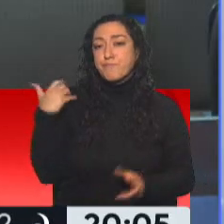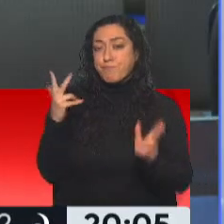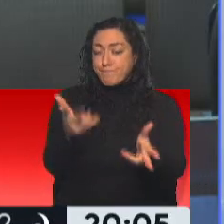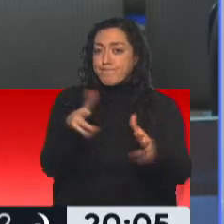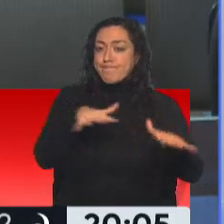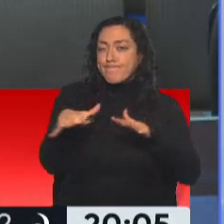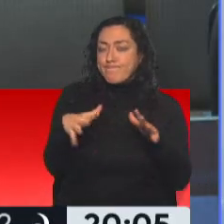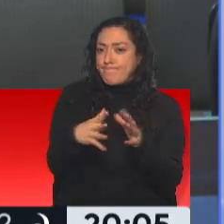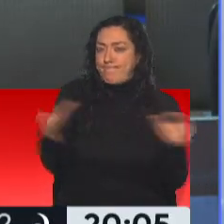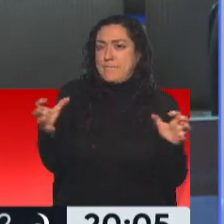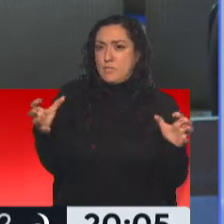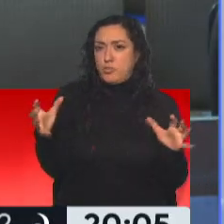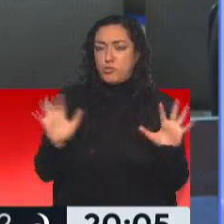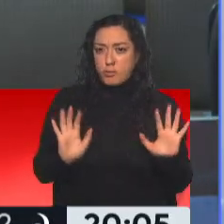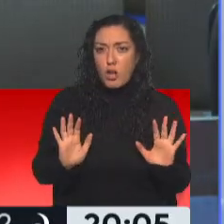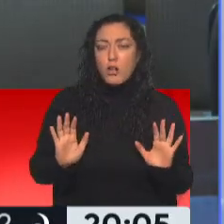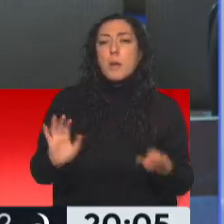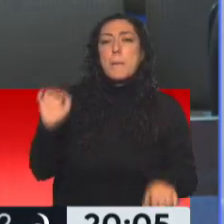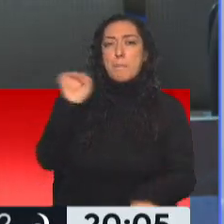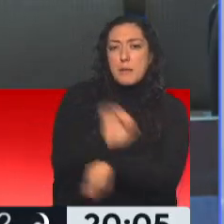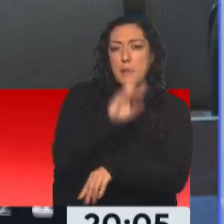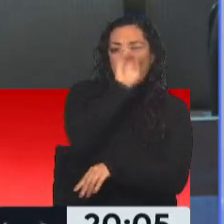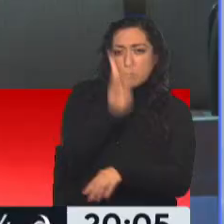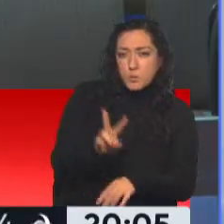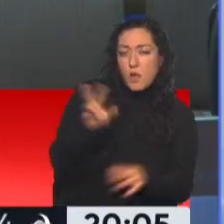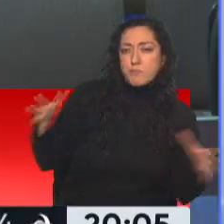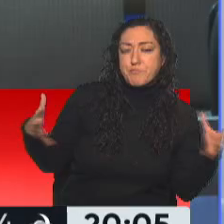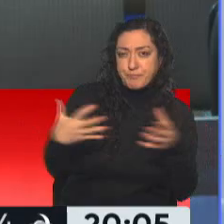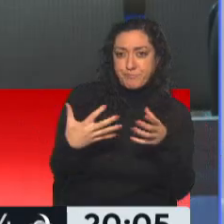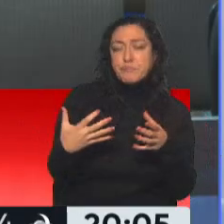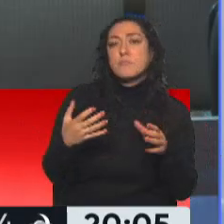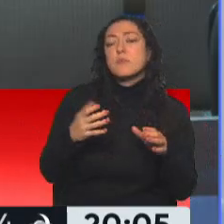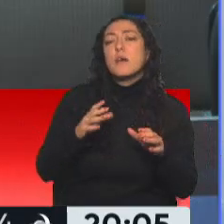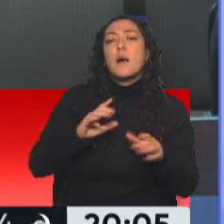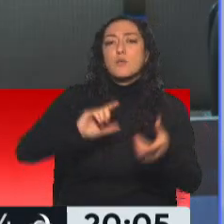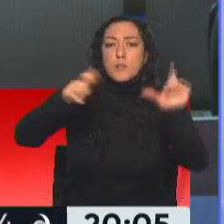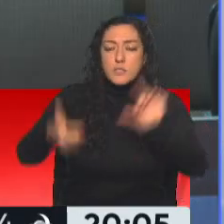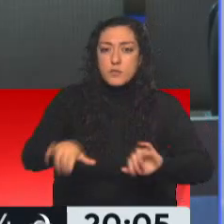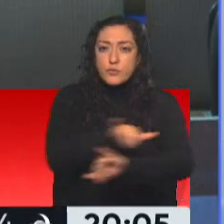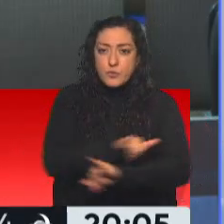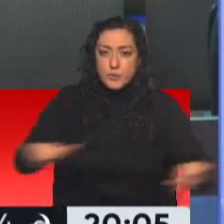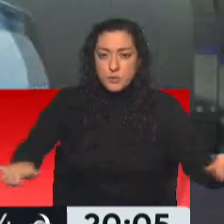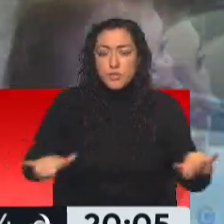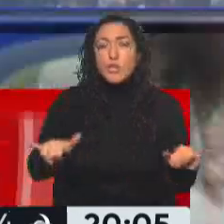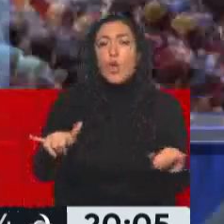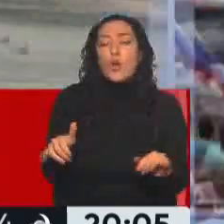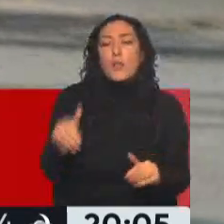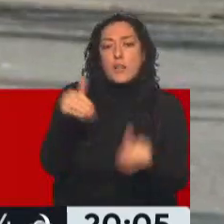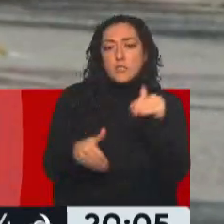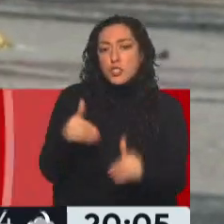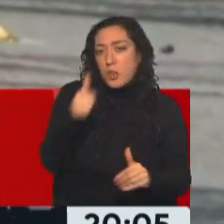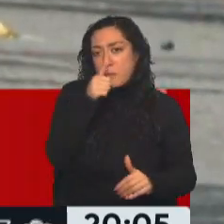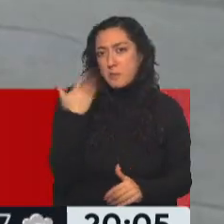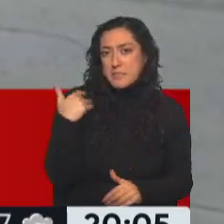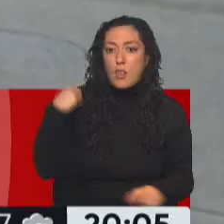de máxima tensión. El Foro Penal venezolano actualizó los datos de los incidentes en el país tras las elecciones del último domingo.